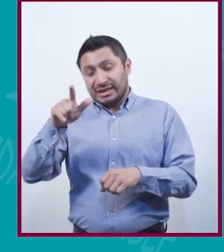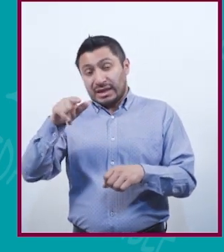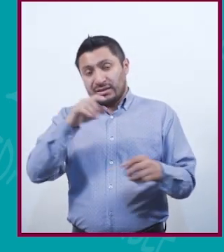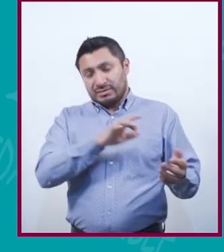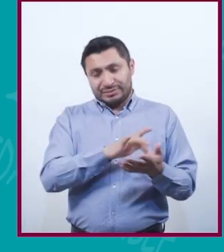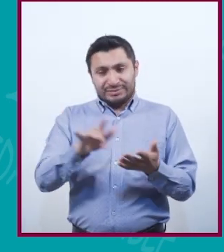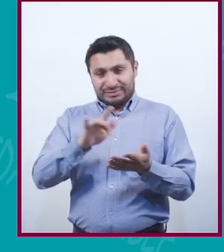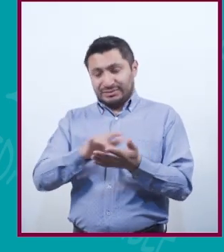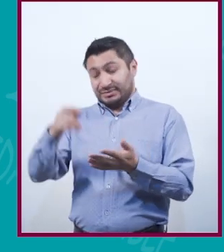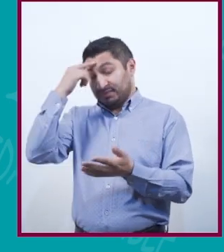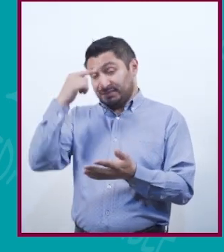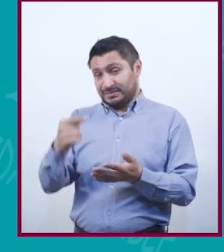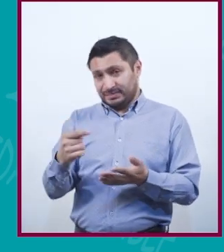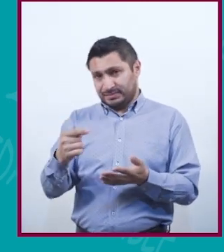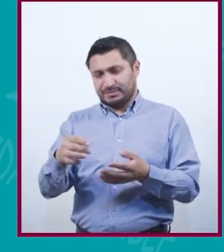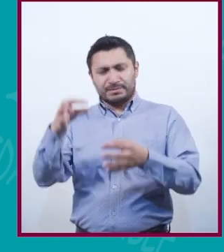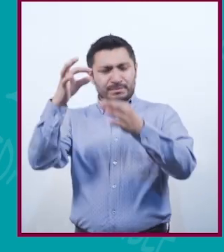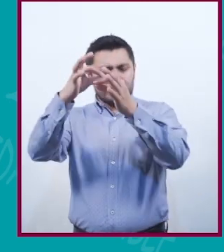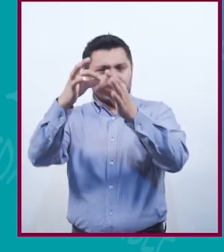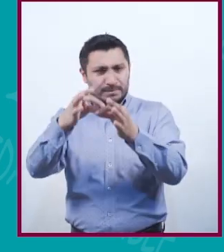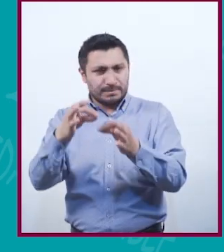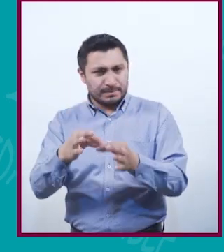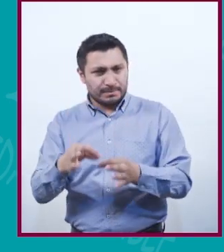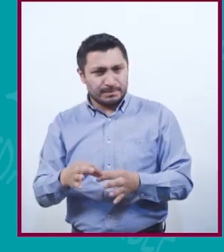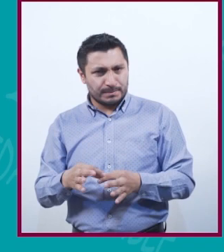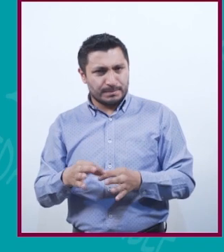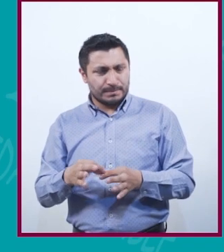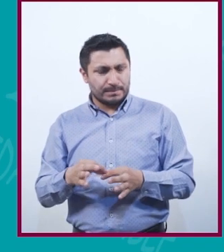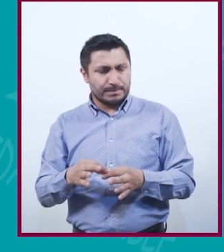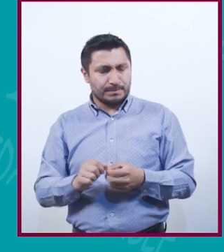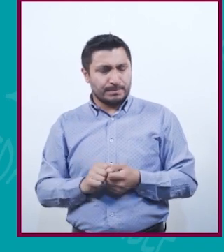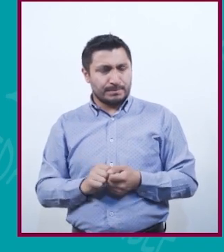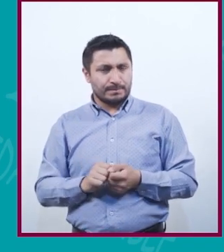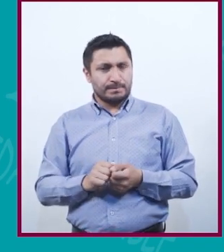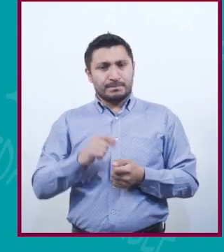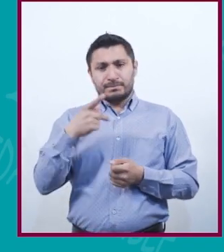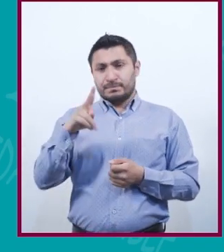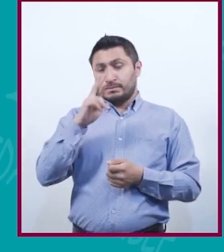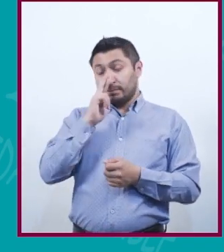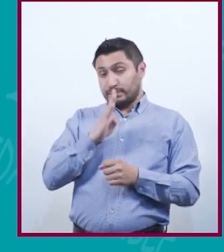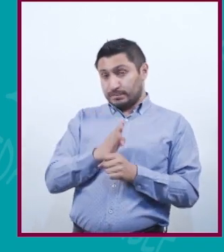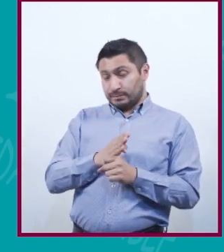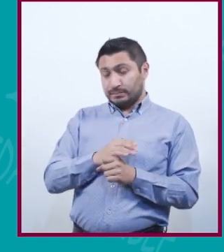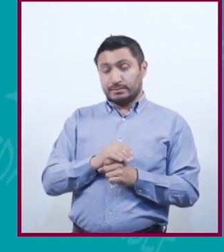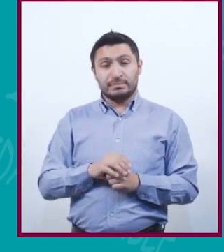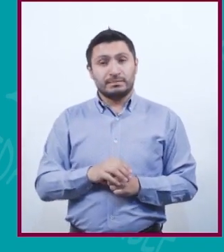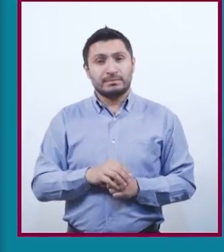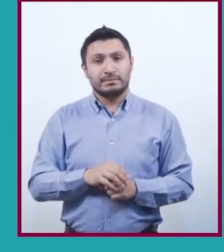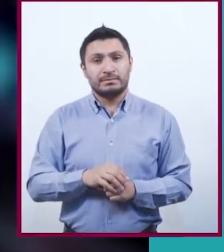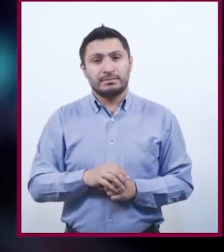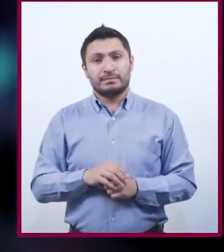Israel, para que cumpliese con sus responsabilidades.